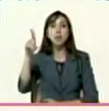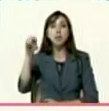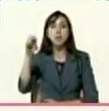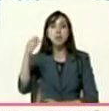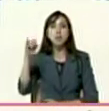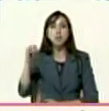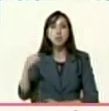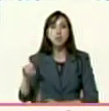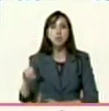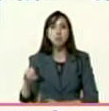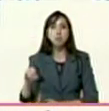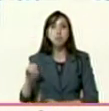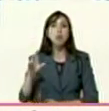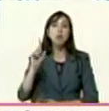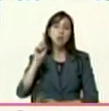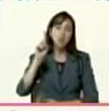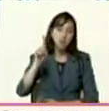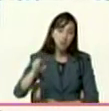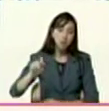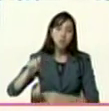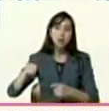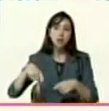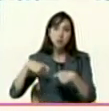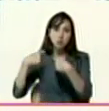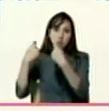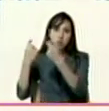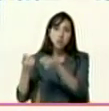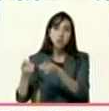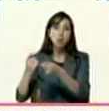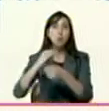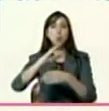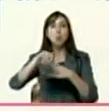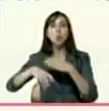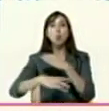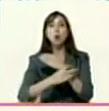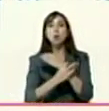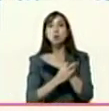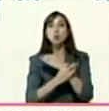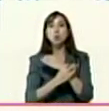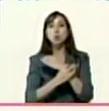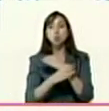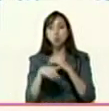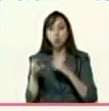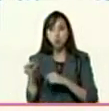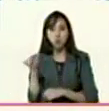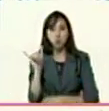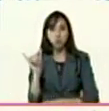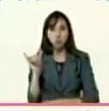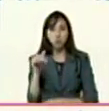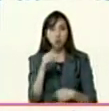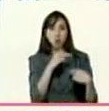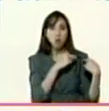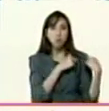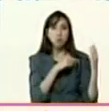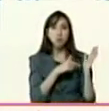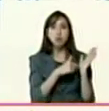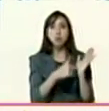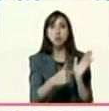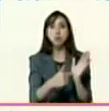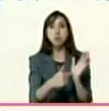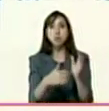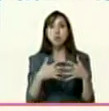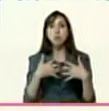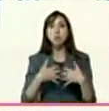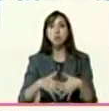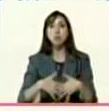el usurpador Juan Guaidó, quien era el representante de la empresa canadiense